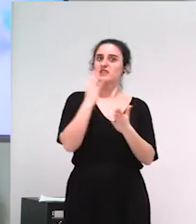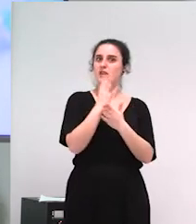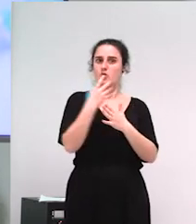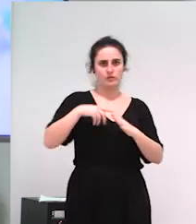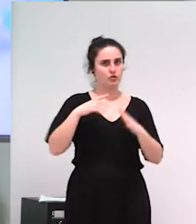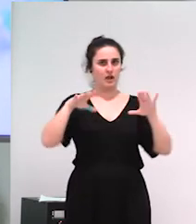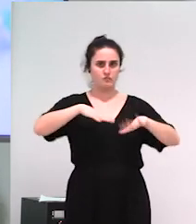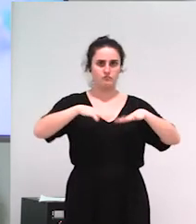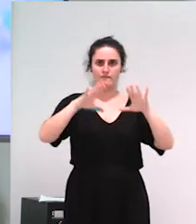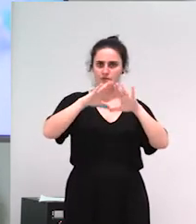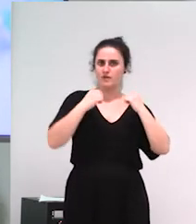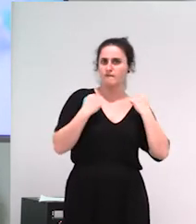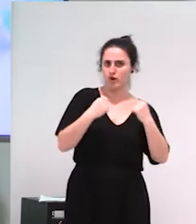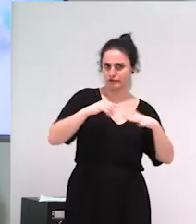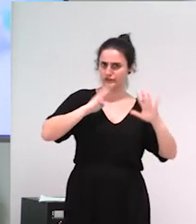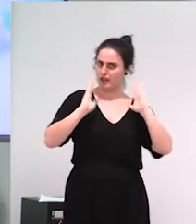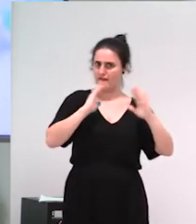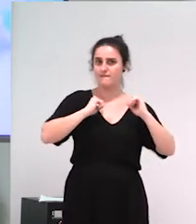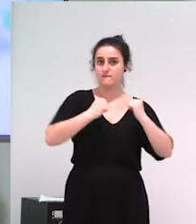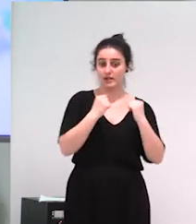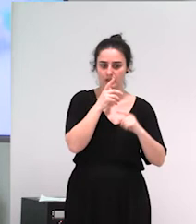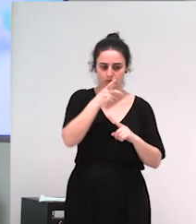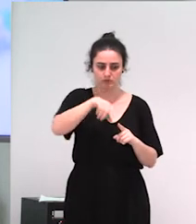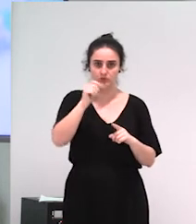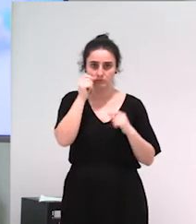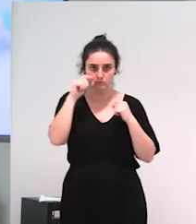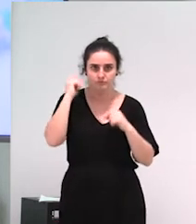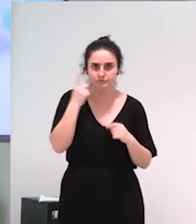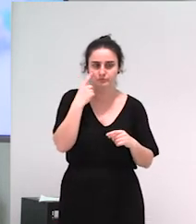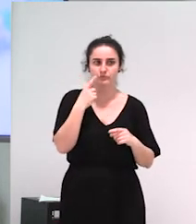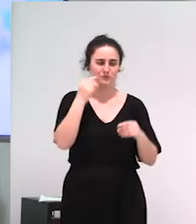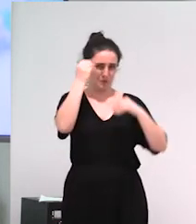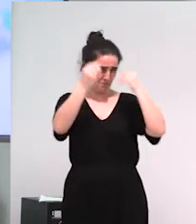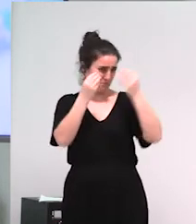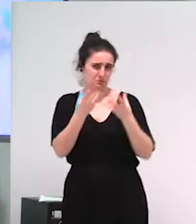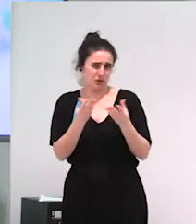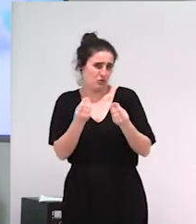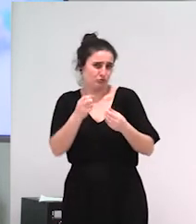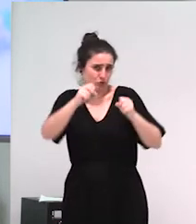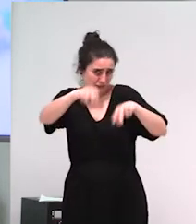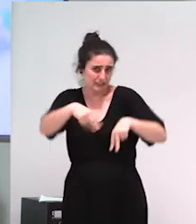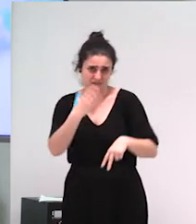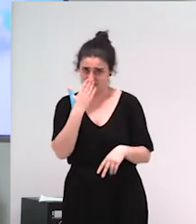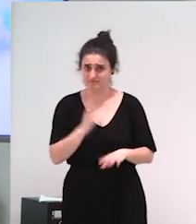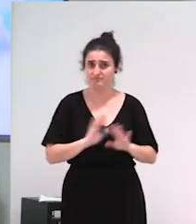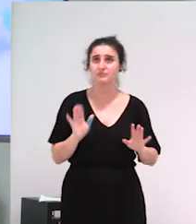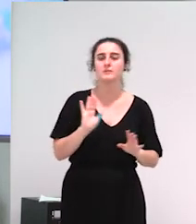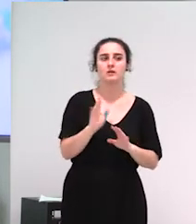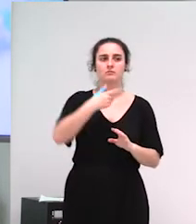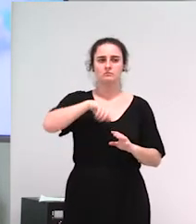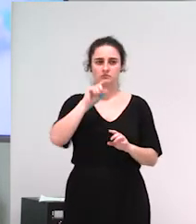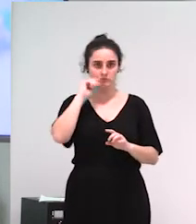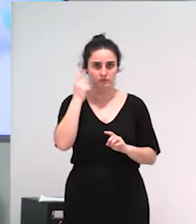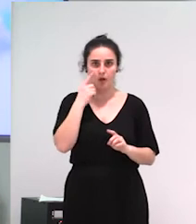feminista. Y nos dimos cuenta que, sin pensarlo mucho también en parte, se tiene que decir, que nos